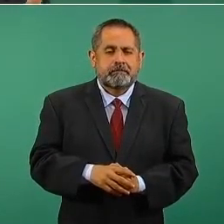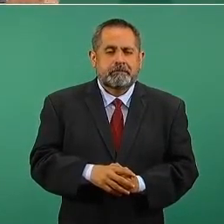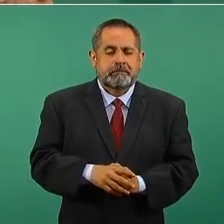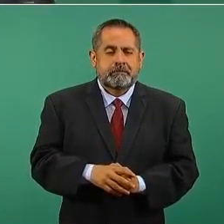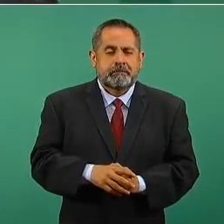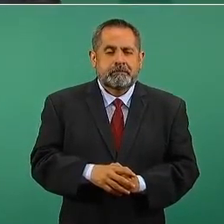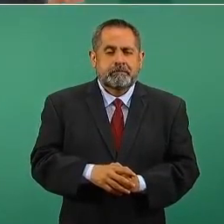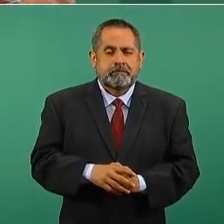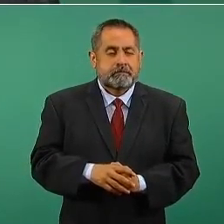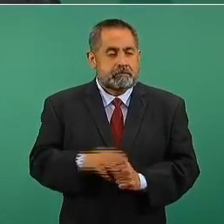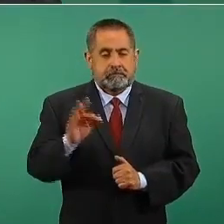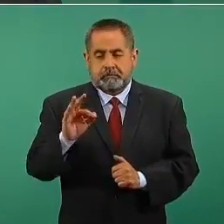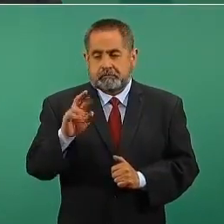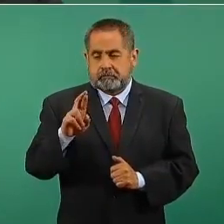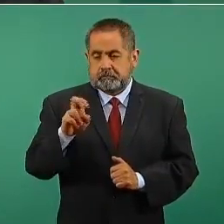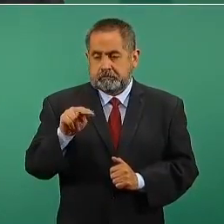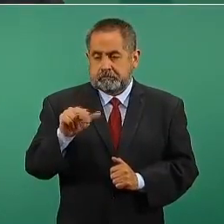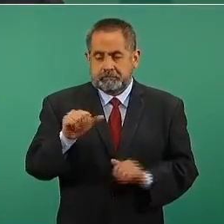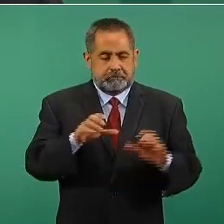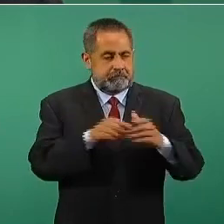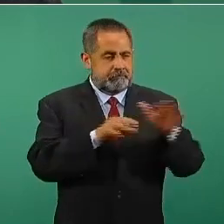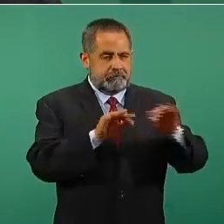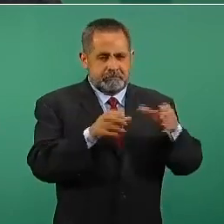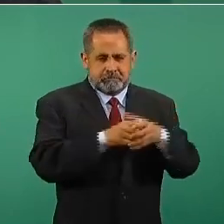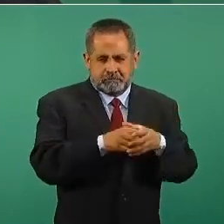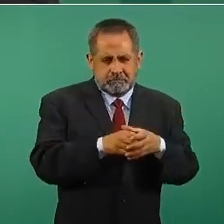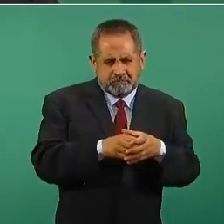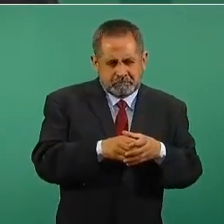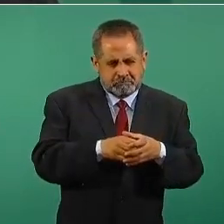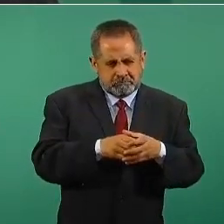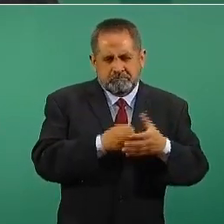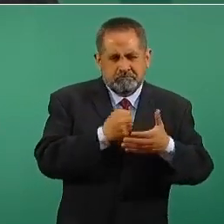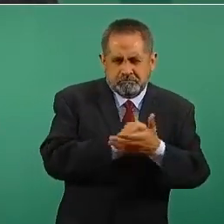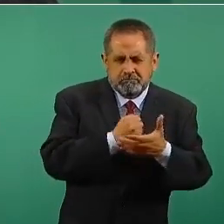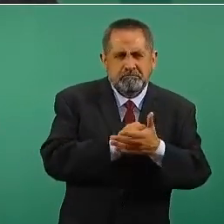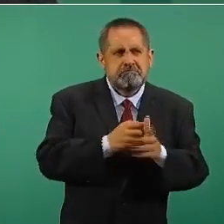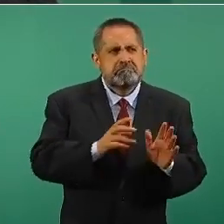los de Frena, pero tampoco tuvieron